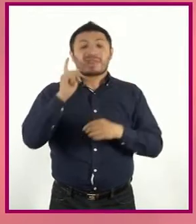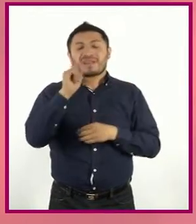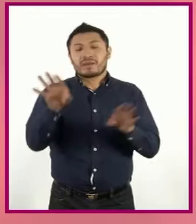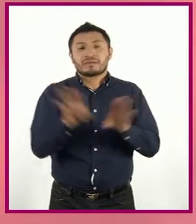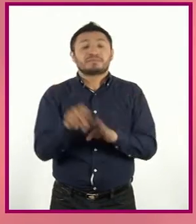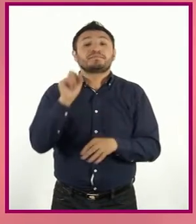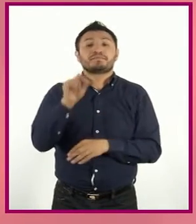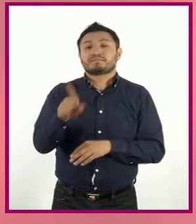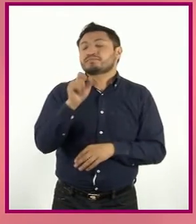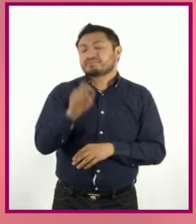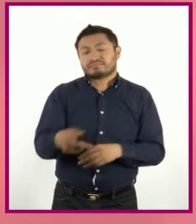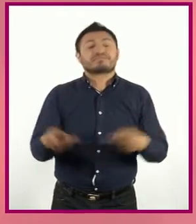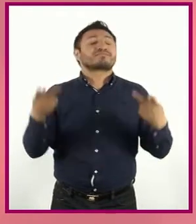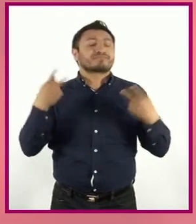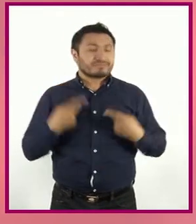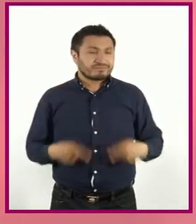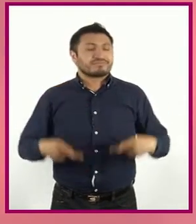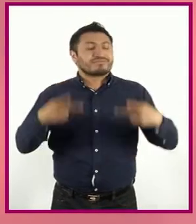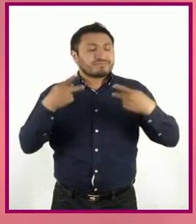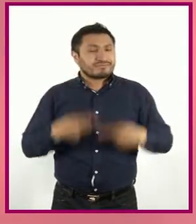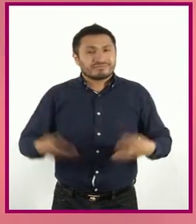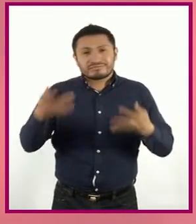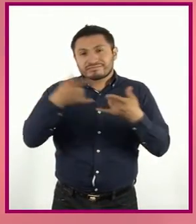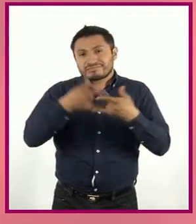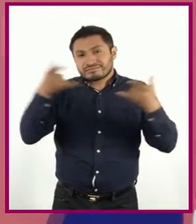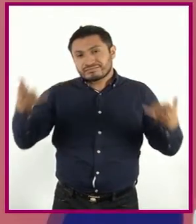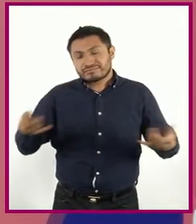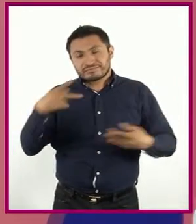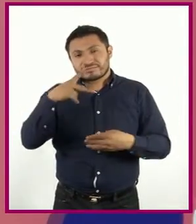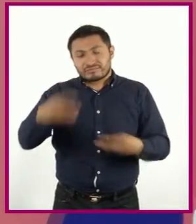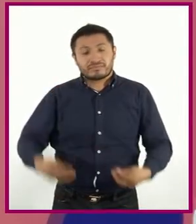la misma persona que nos está contando sobre su vida.